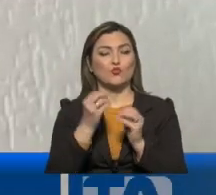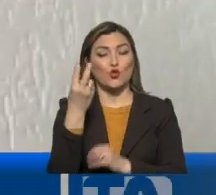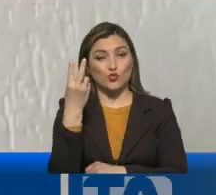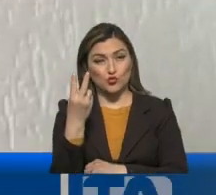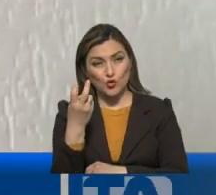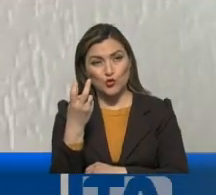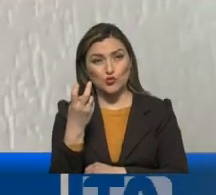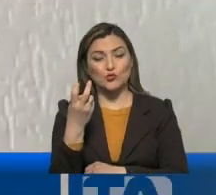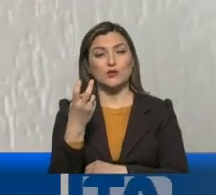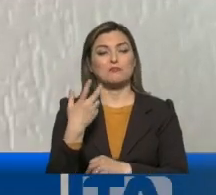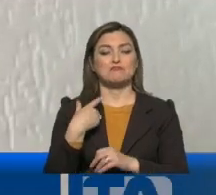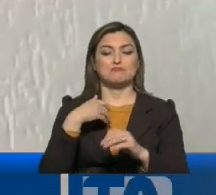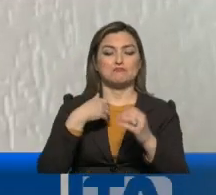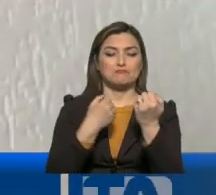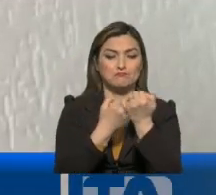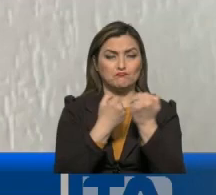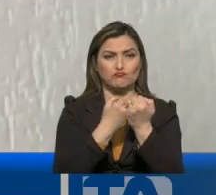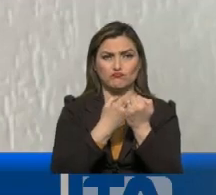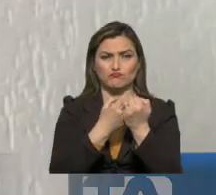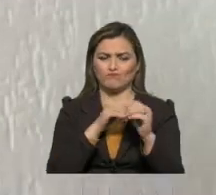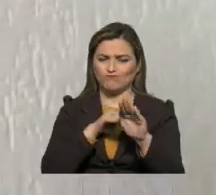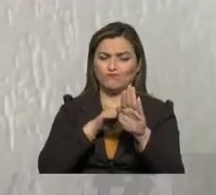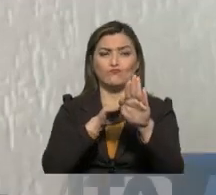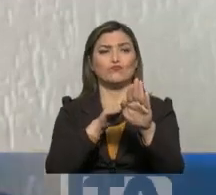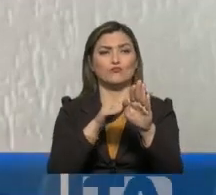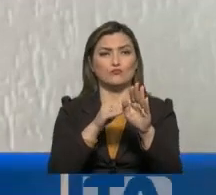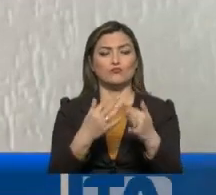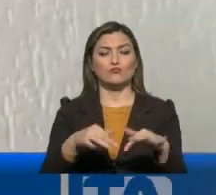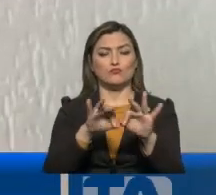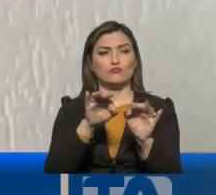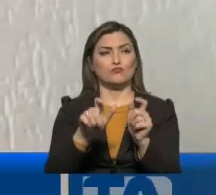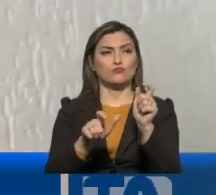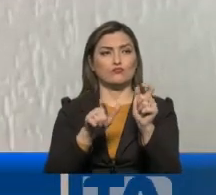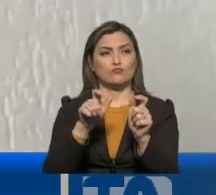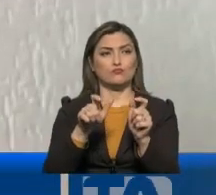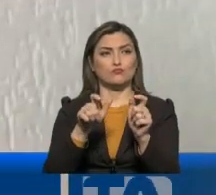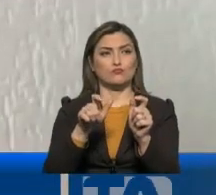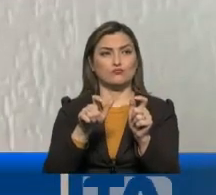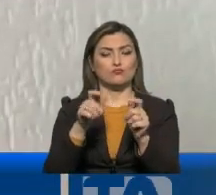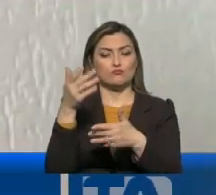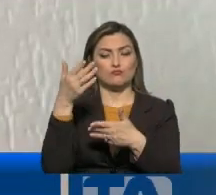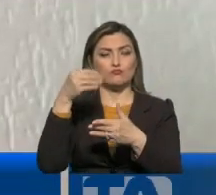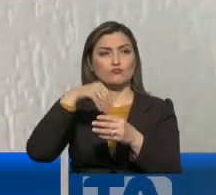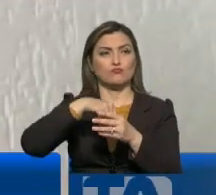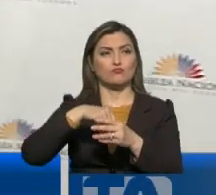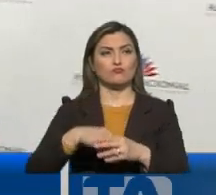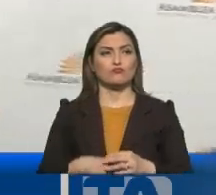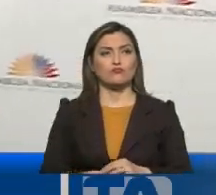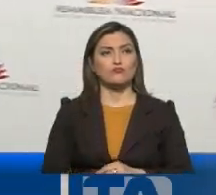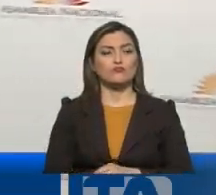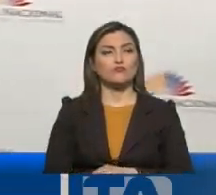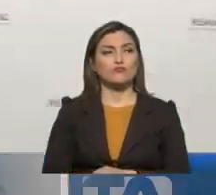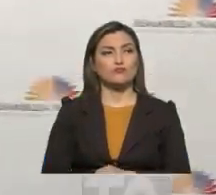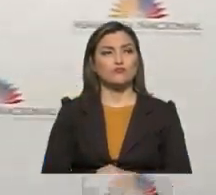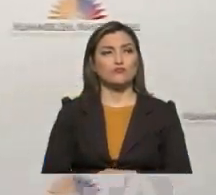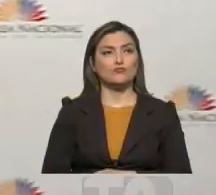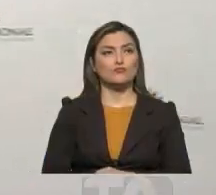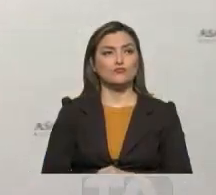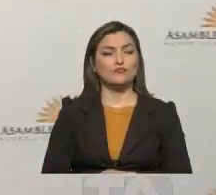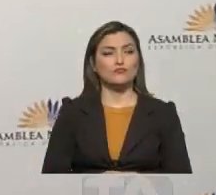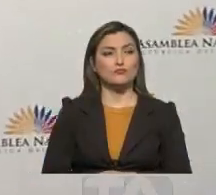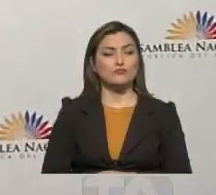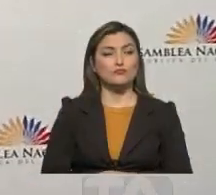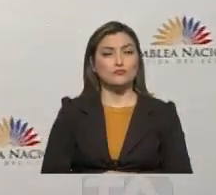un apoyo frontal de una importante cantidad de figuras dentro pues de esta fila en quito andrew a samaniego